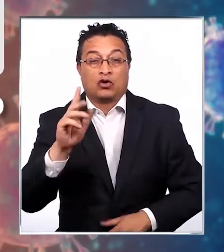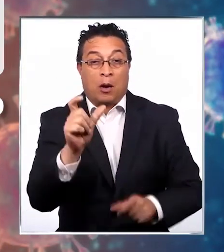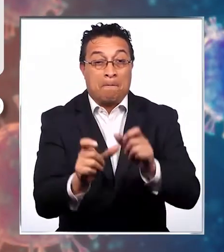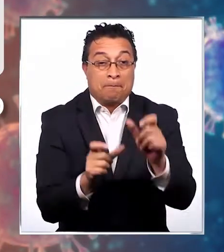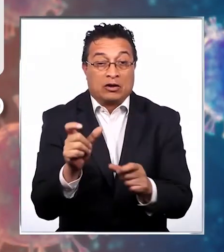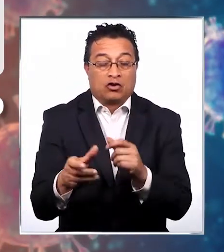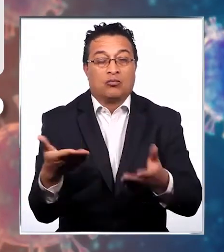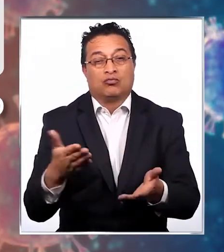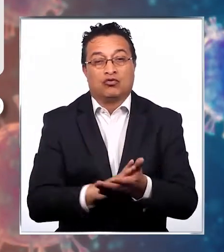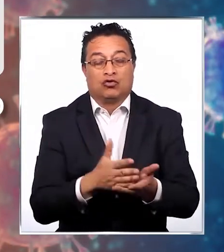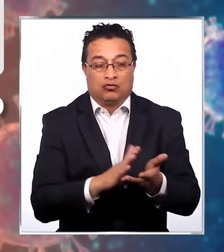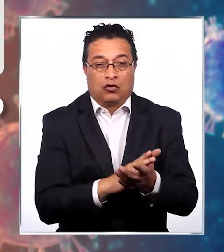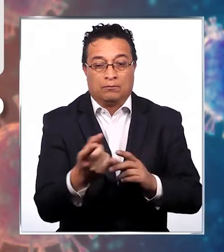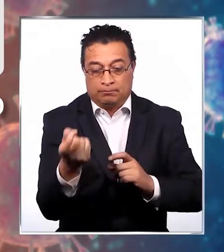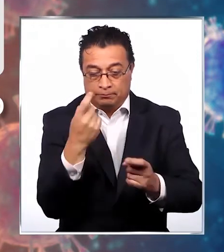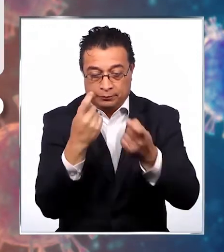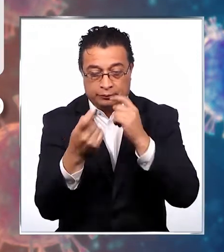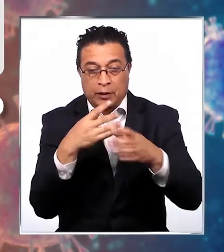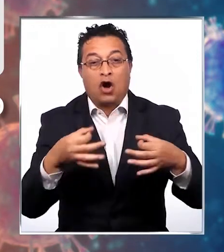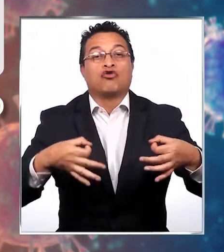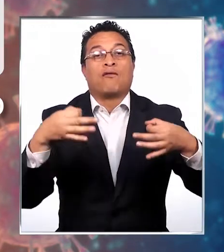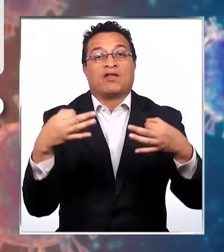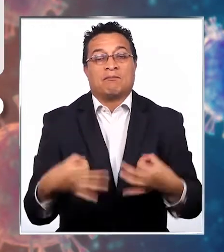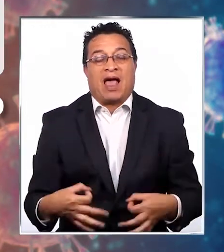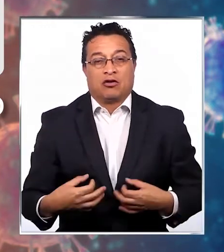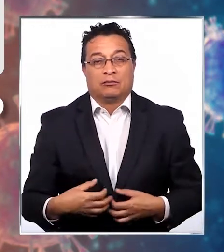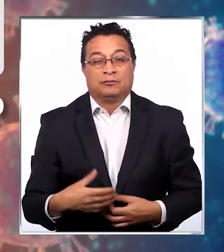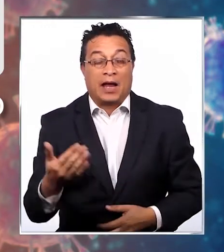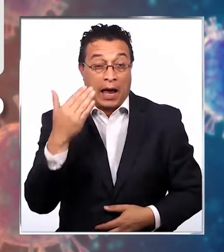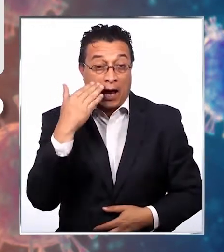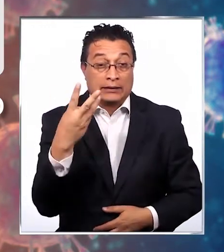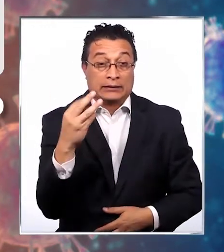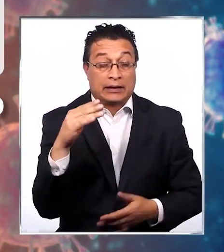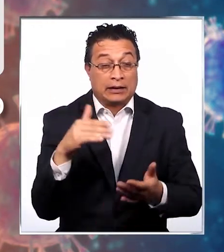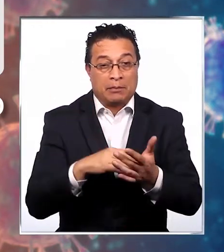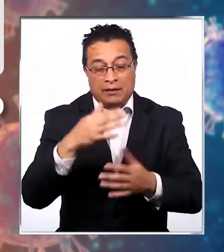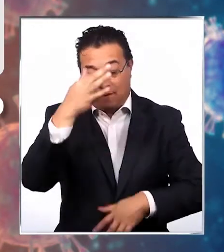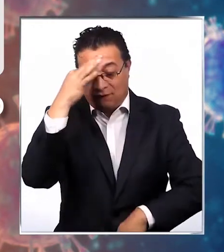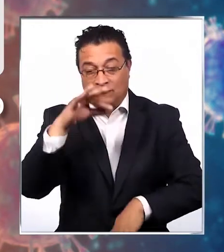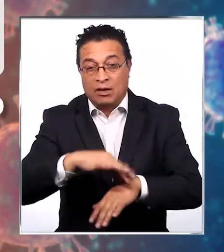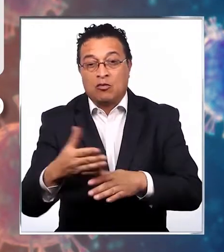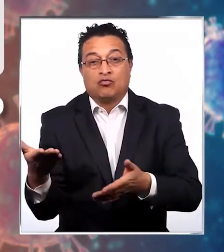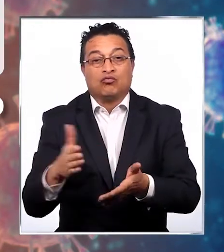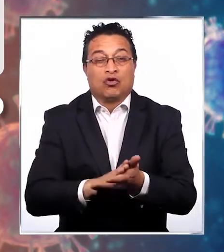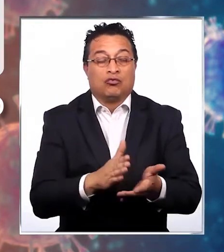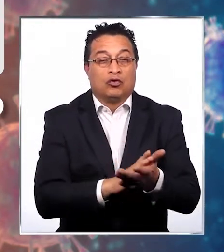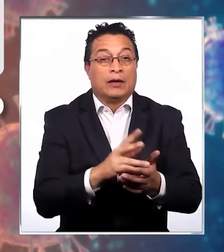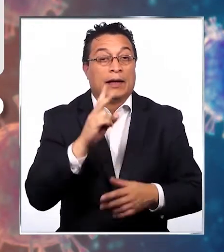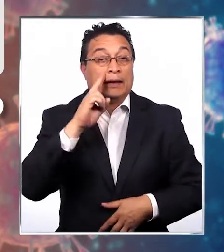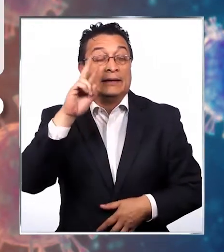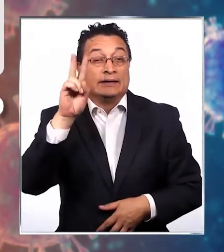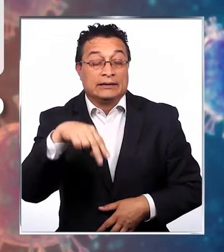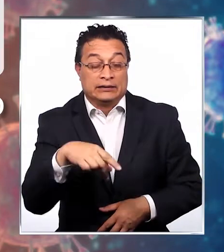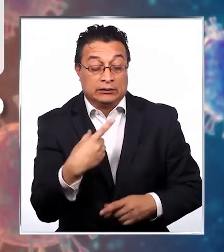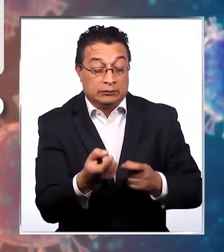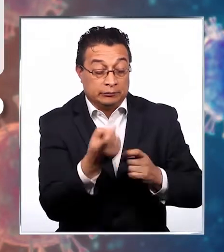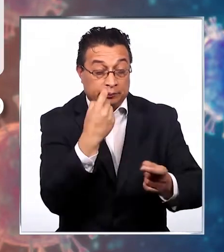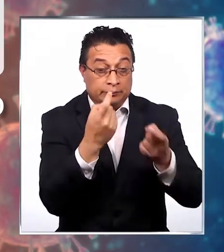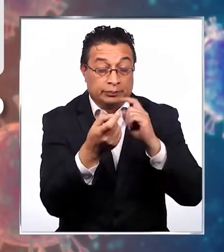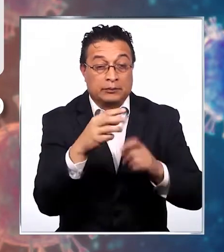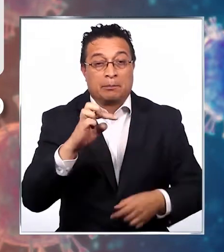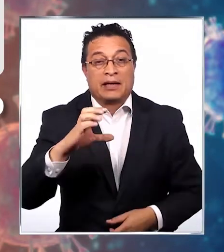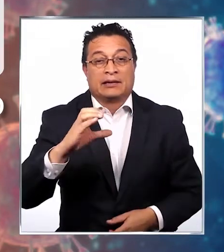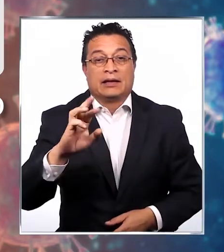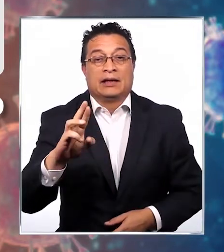22.524 personas han fallecido con examen COVID confirmado y casi 30.000 enfermos han muerto sin que se les practicara un examen